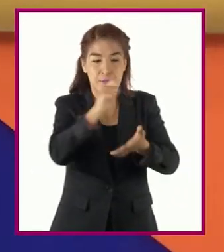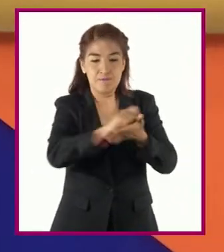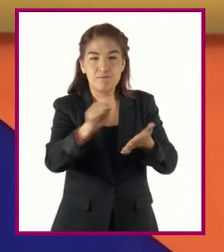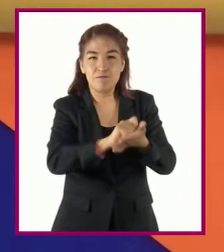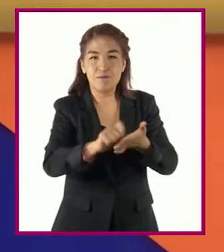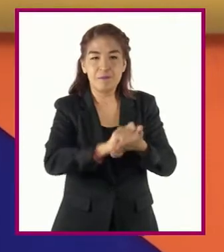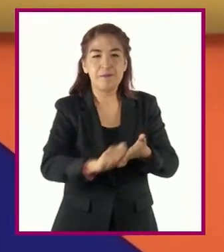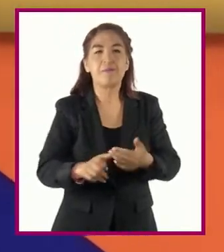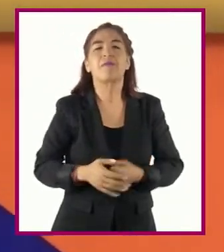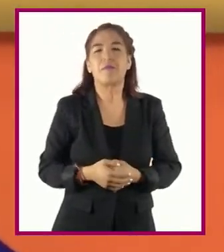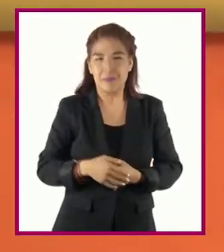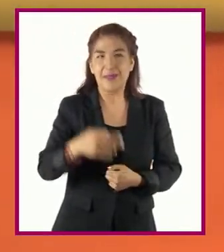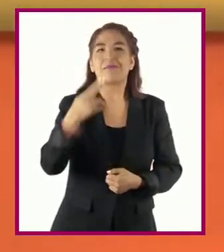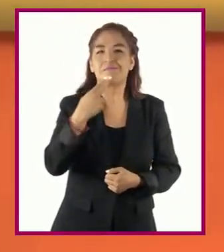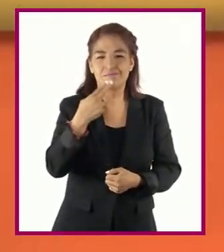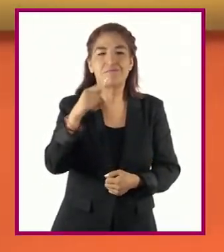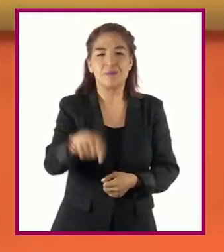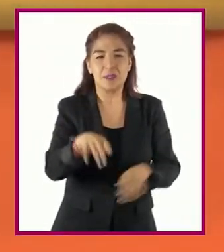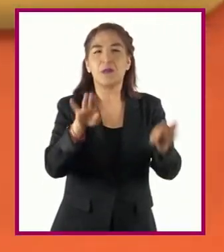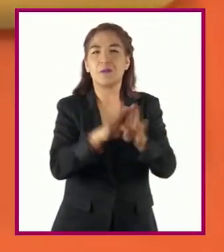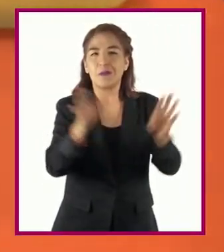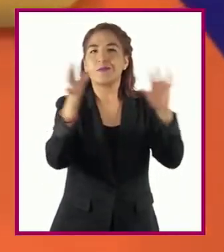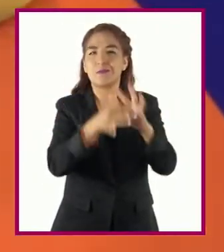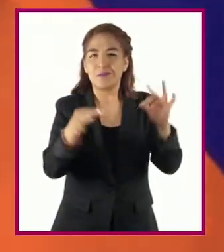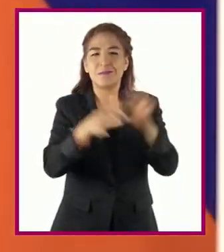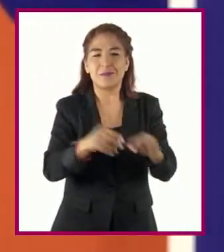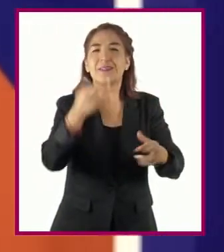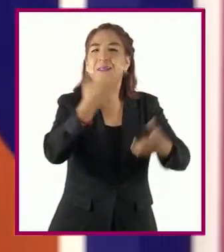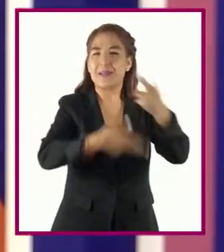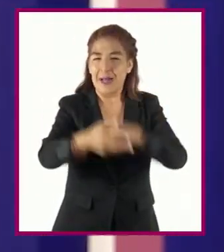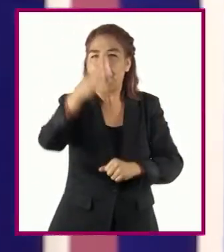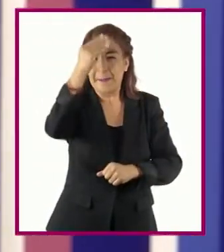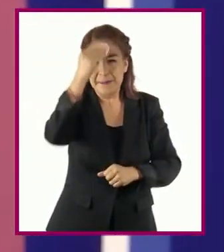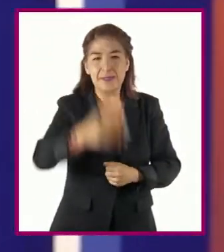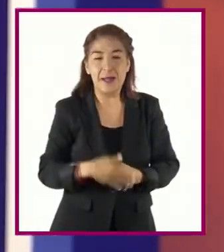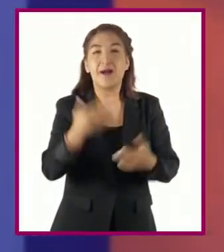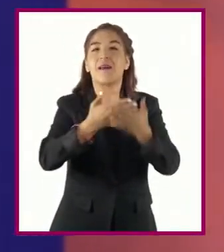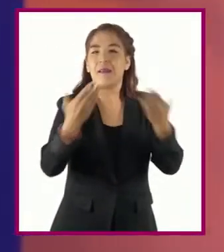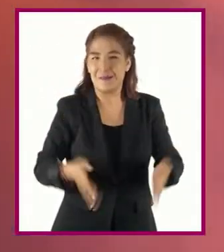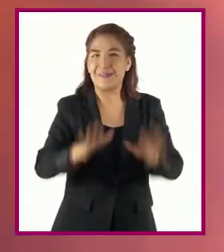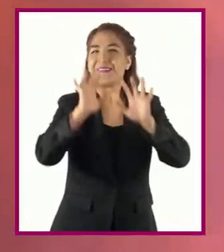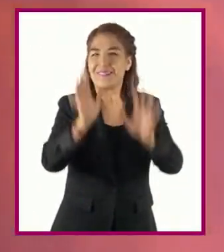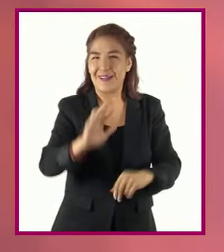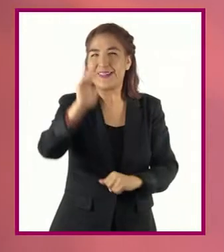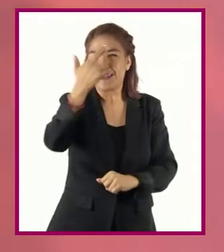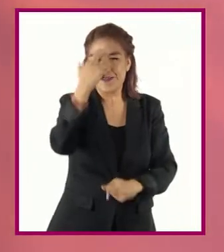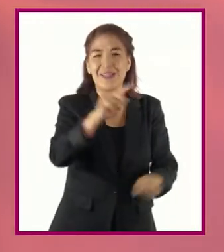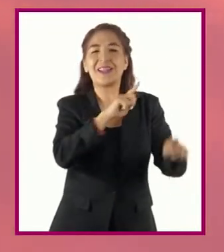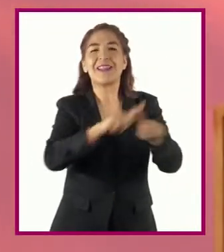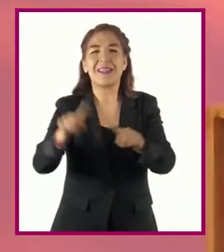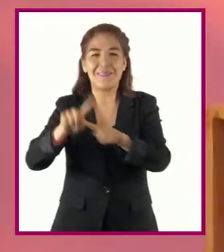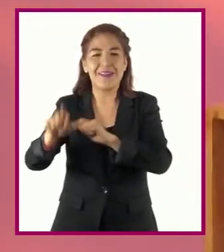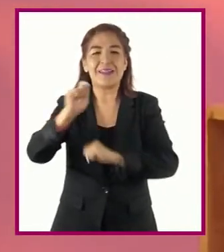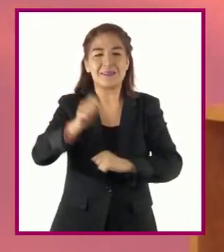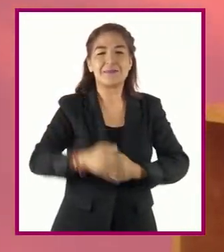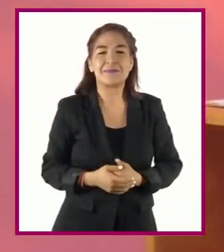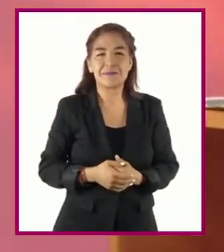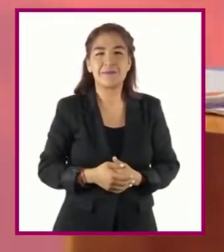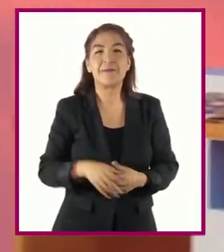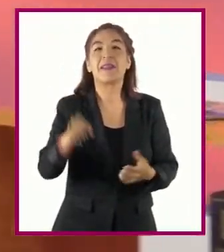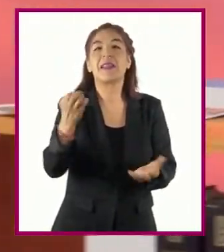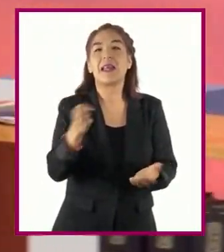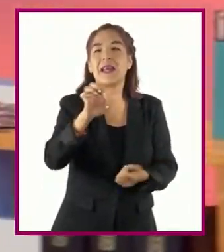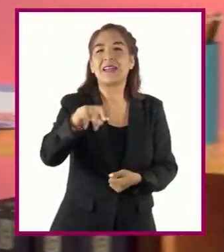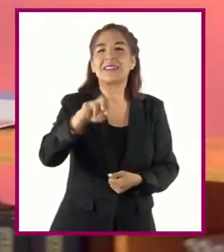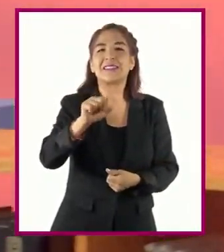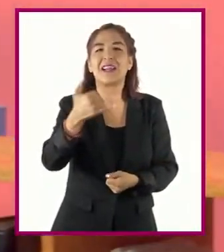Me sirvió mucho este pequeño repaso, profesora. Ahora sí ya recuerdo la diferencia, por ejemplo, entre un ensayo